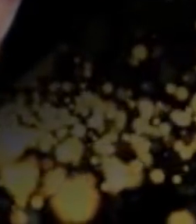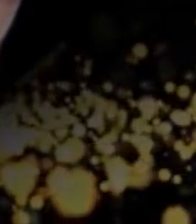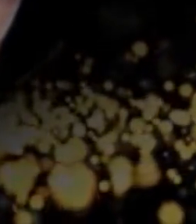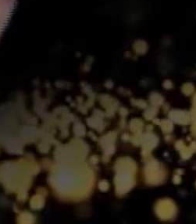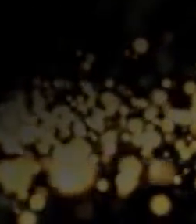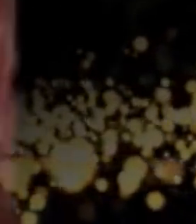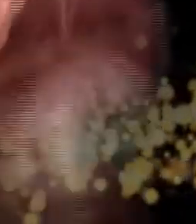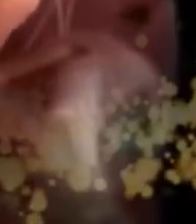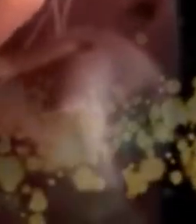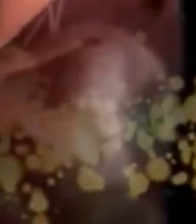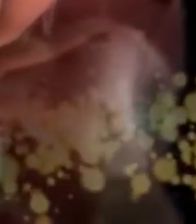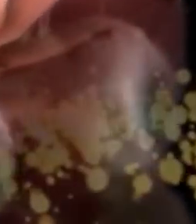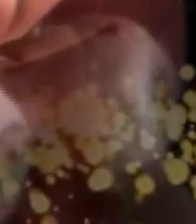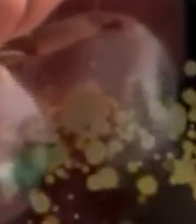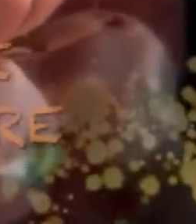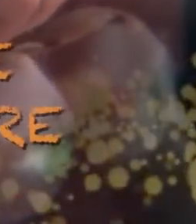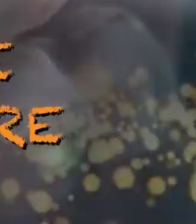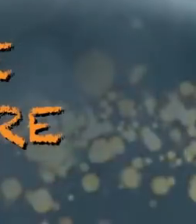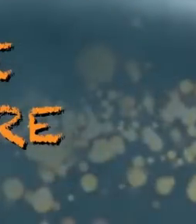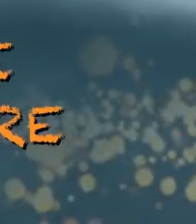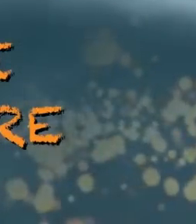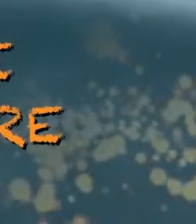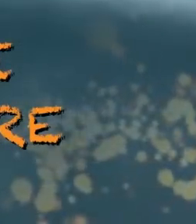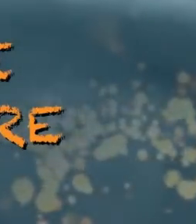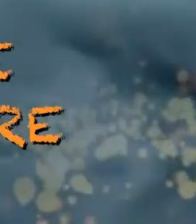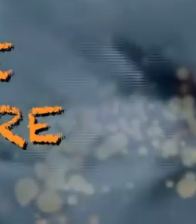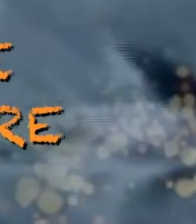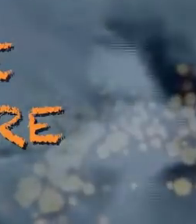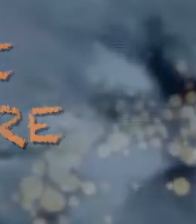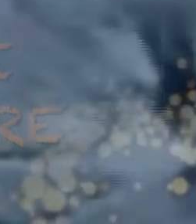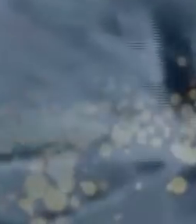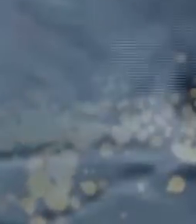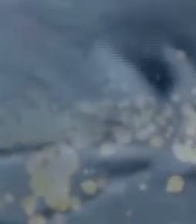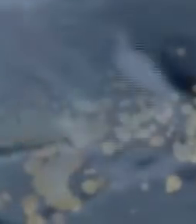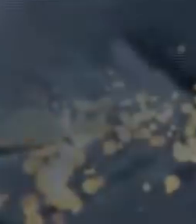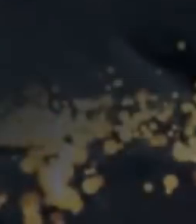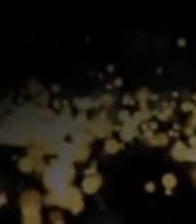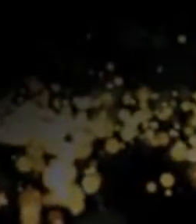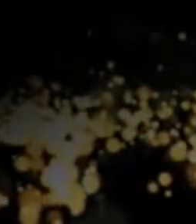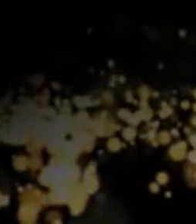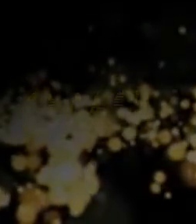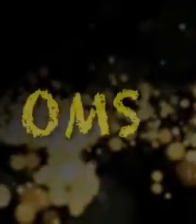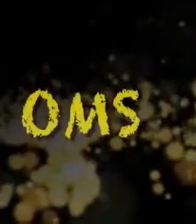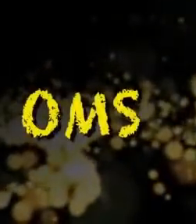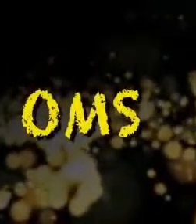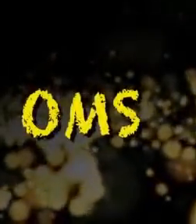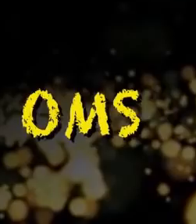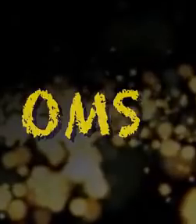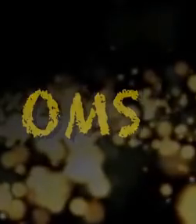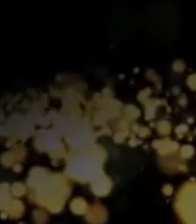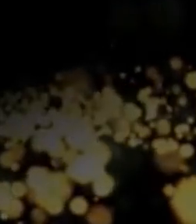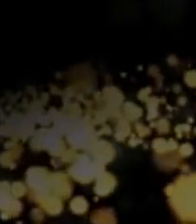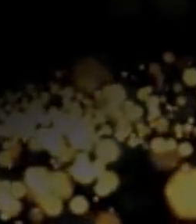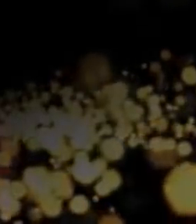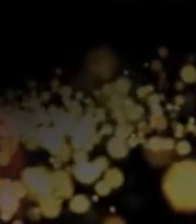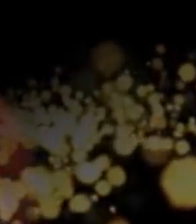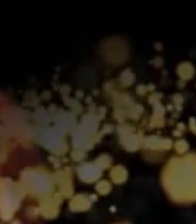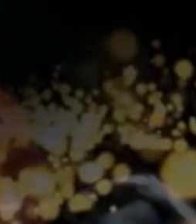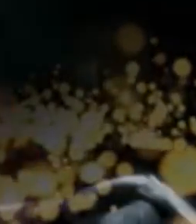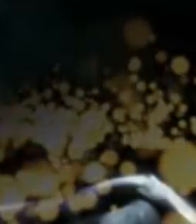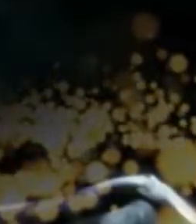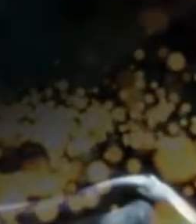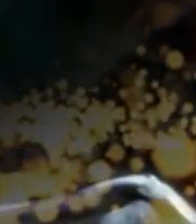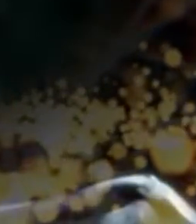¿Cuál es el origen de la migraña? Se debe al exceso de histamina en la sangre. La migraña es, según la OMS, una de las